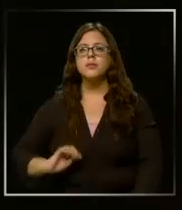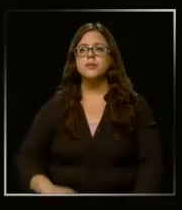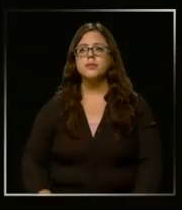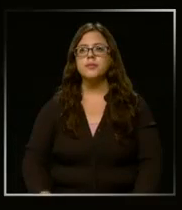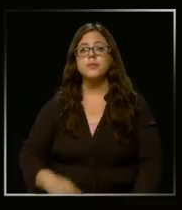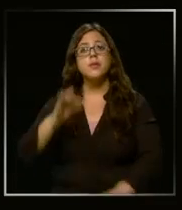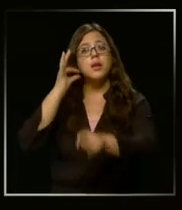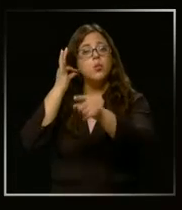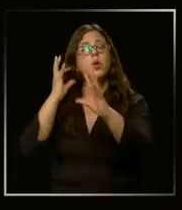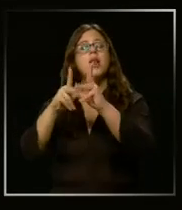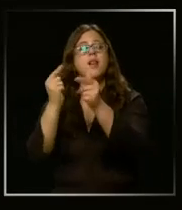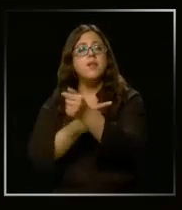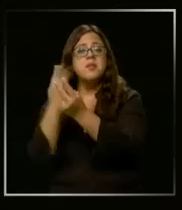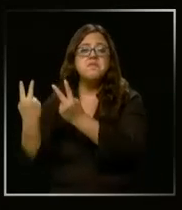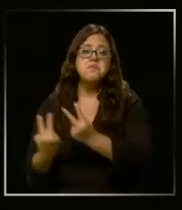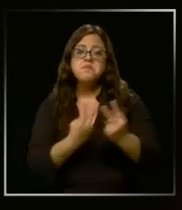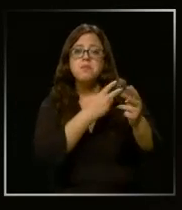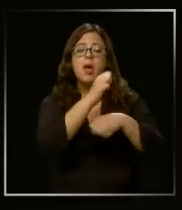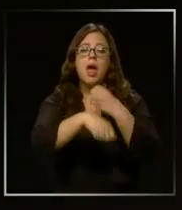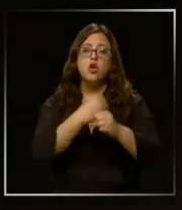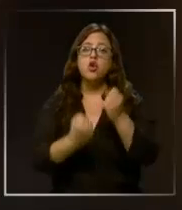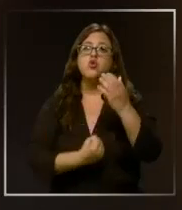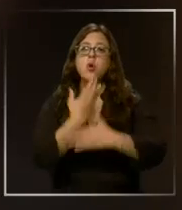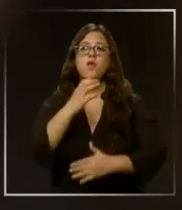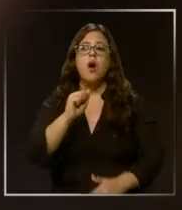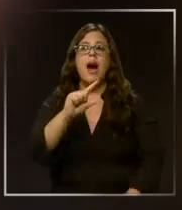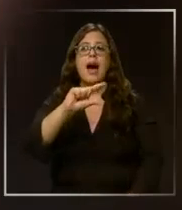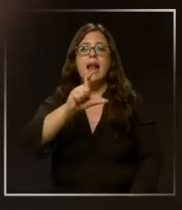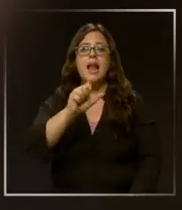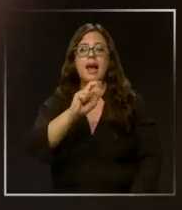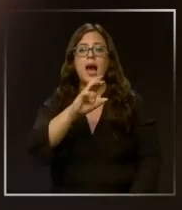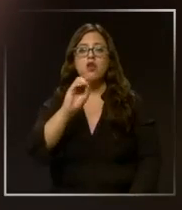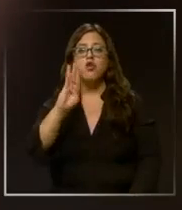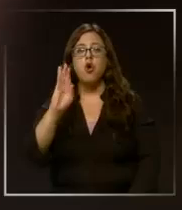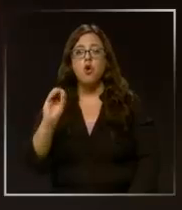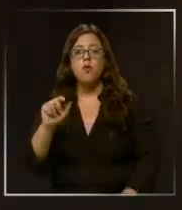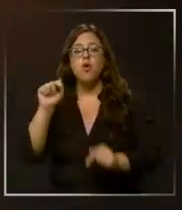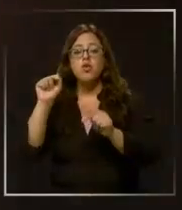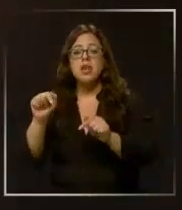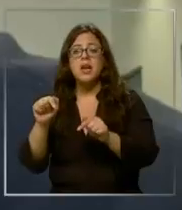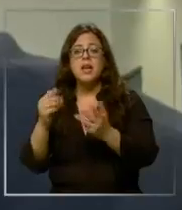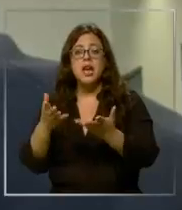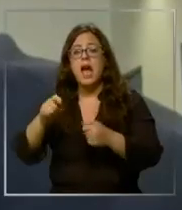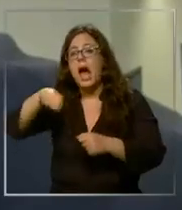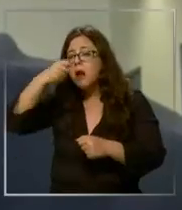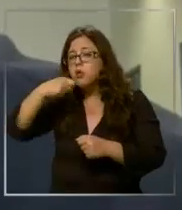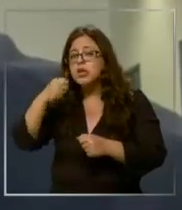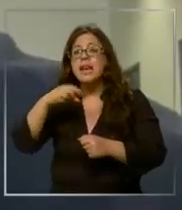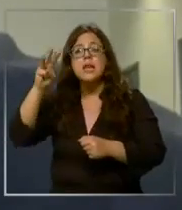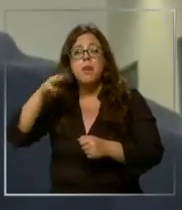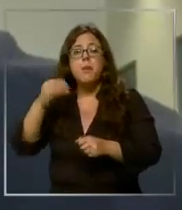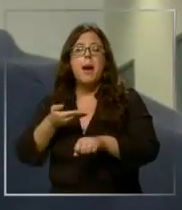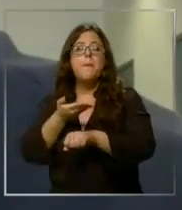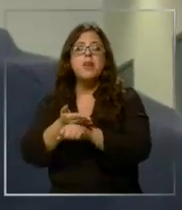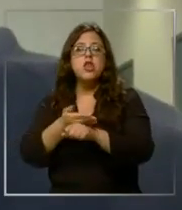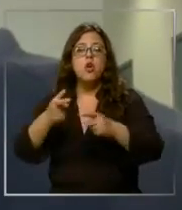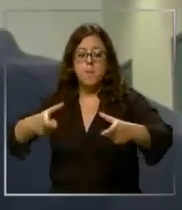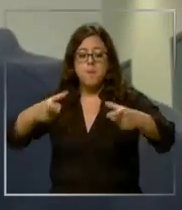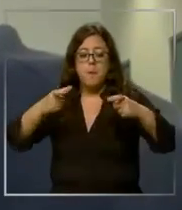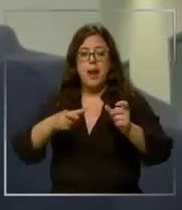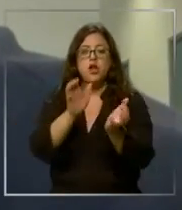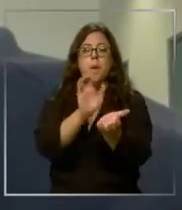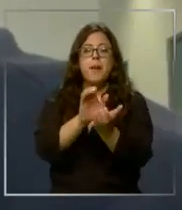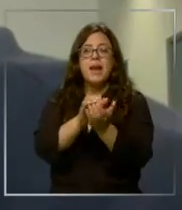La humorista y su familia viajaron para pasar Año Nuevo en Algarrobo. Fueron a almorzar y su mamá pidió mariscos. Y llegamos a la